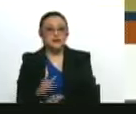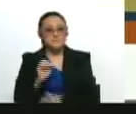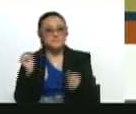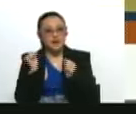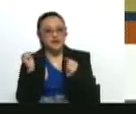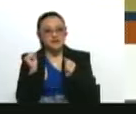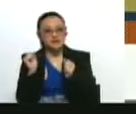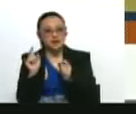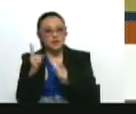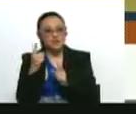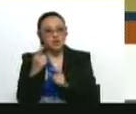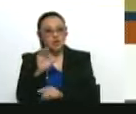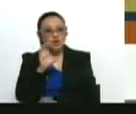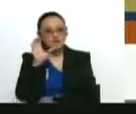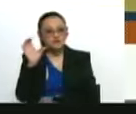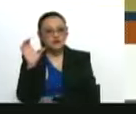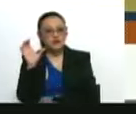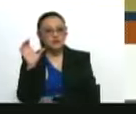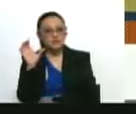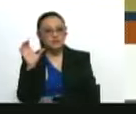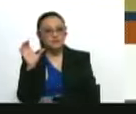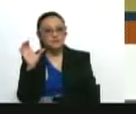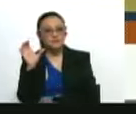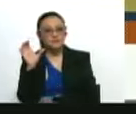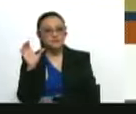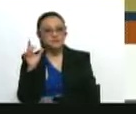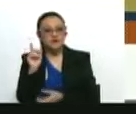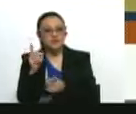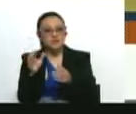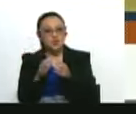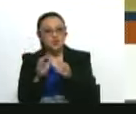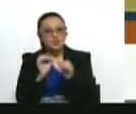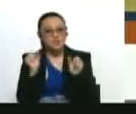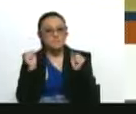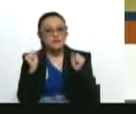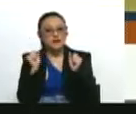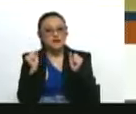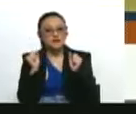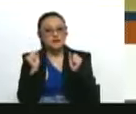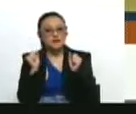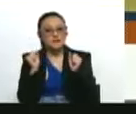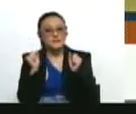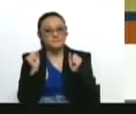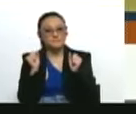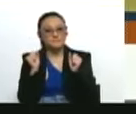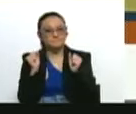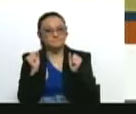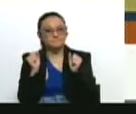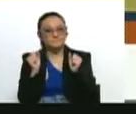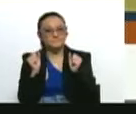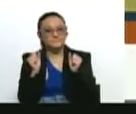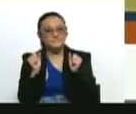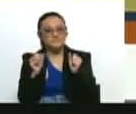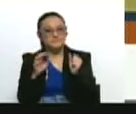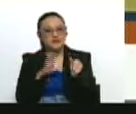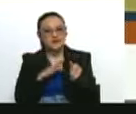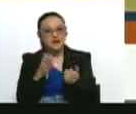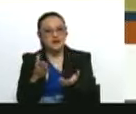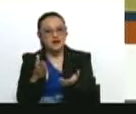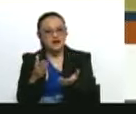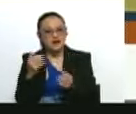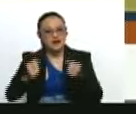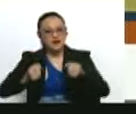fue uno de los estados, todavía uno pasa por algunos sectores de Mérida y están las cicatrices en la carretera,